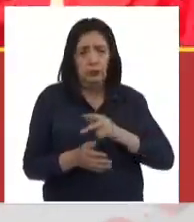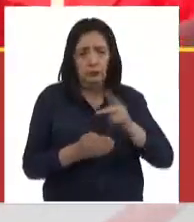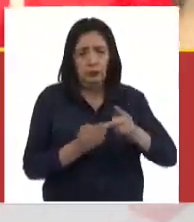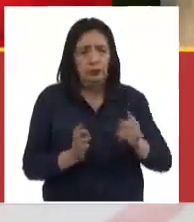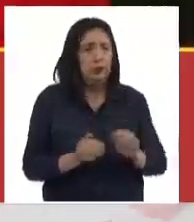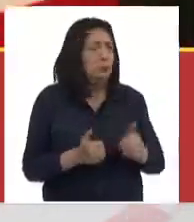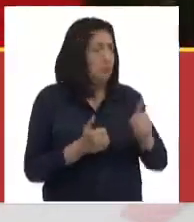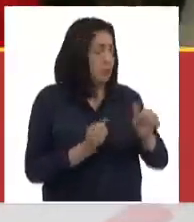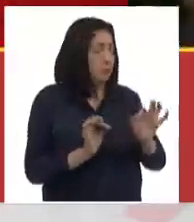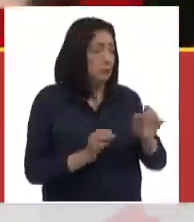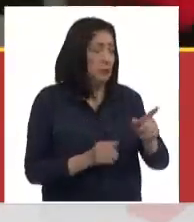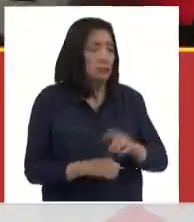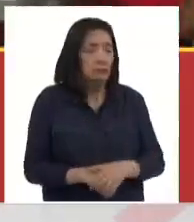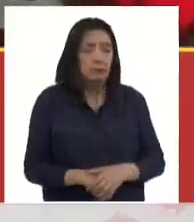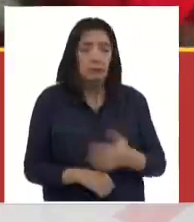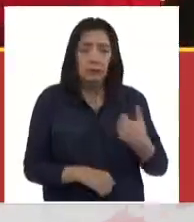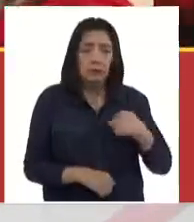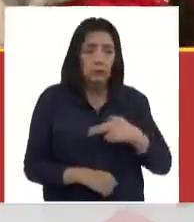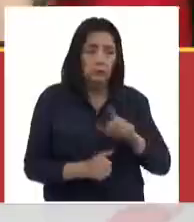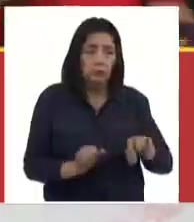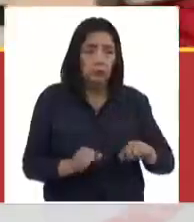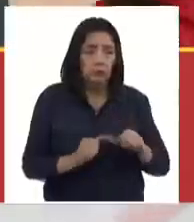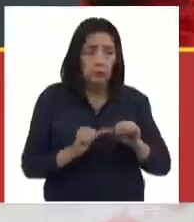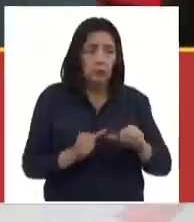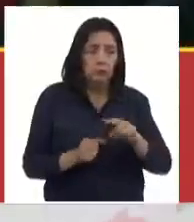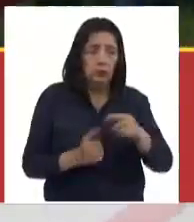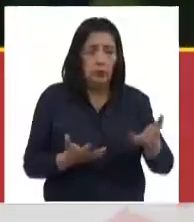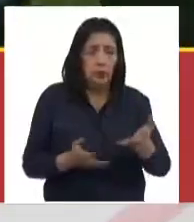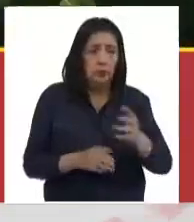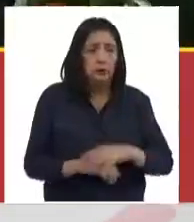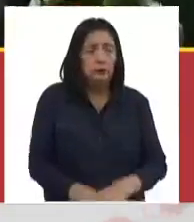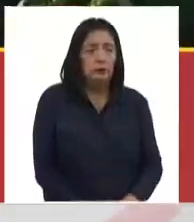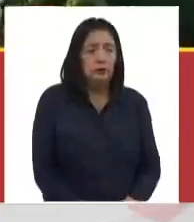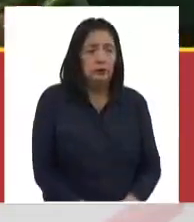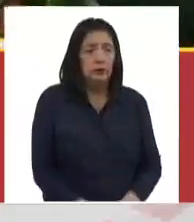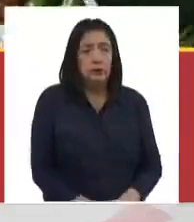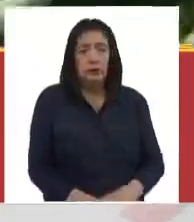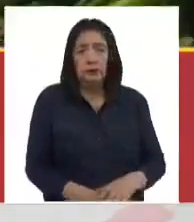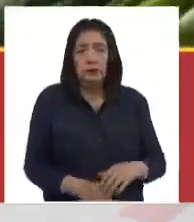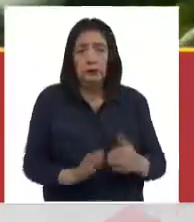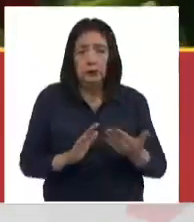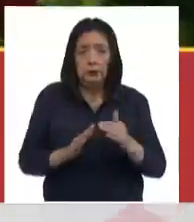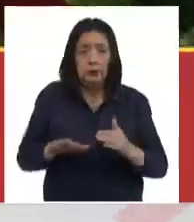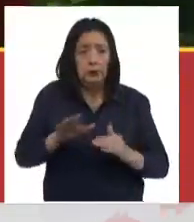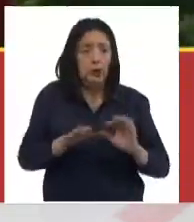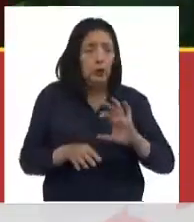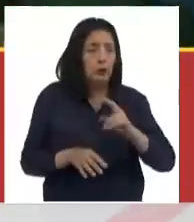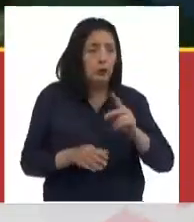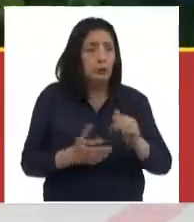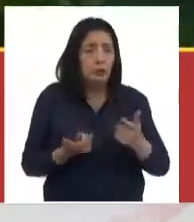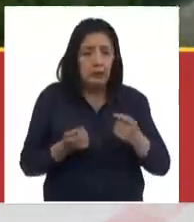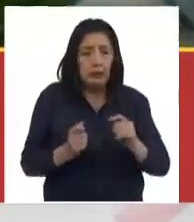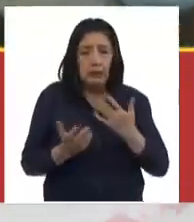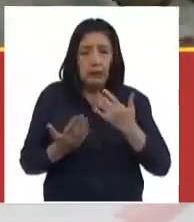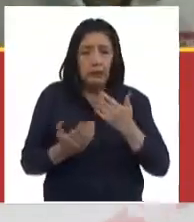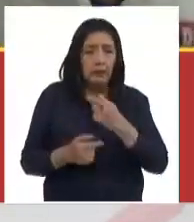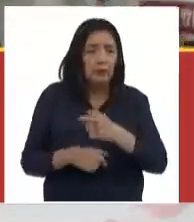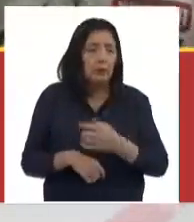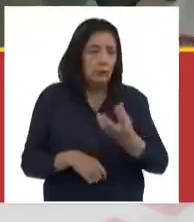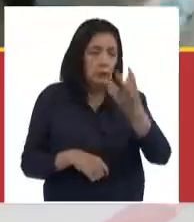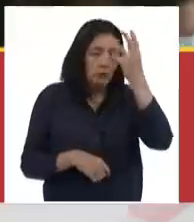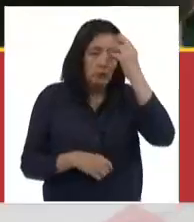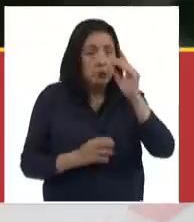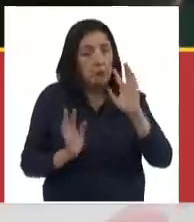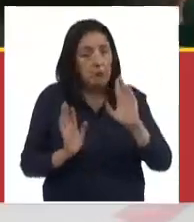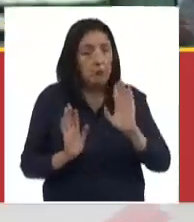Ok, listo. Bueno, Fátima, nosotros vamos a continuar acá en Chota para intentar conversar con el señor Pedro. Ojalá que